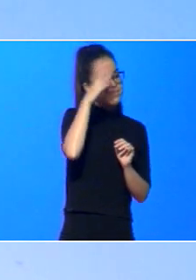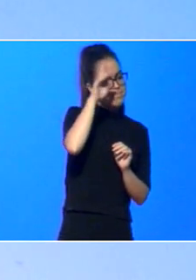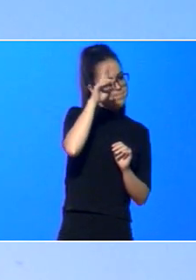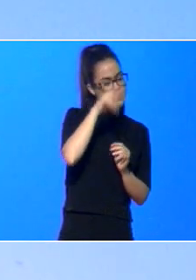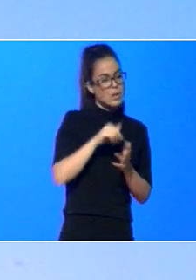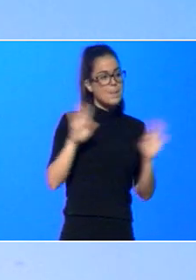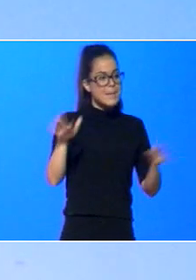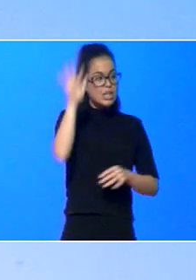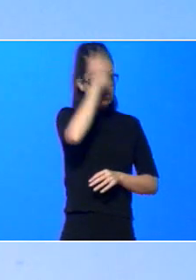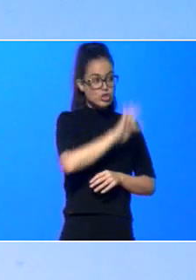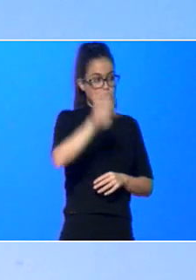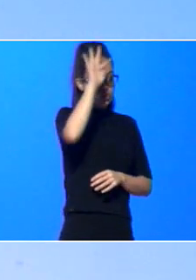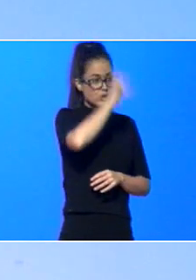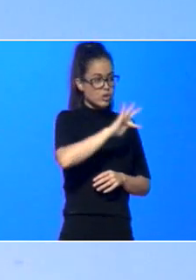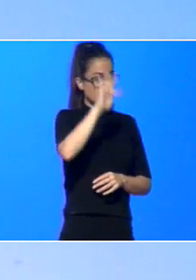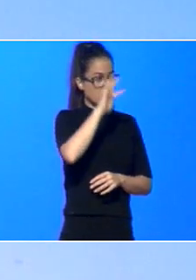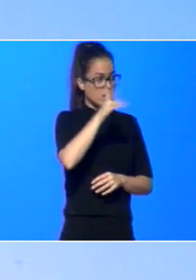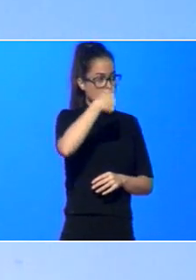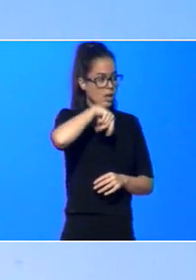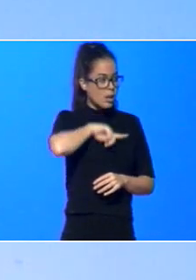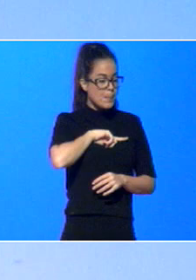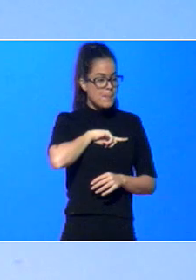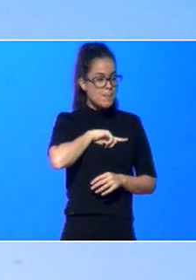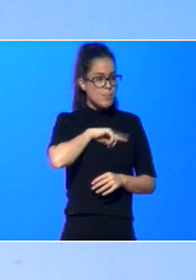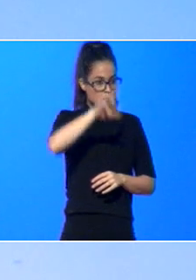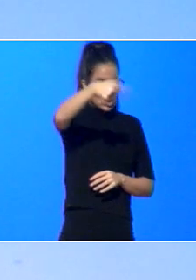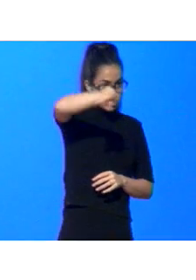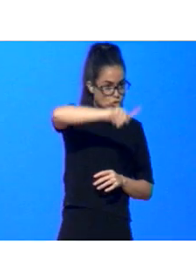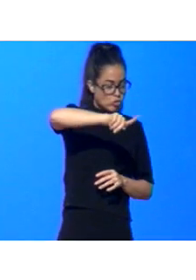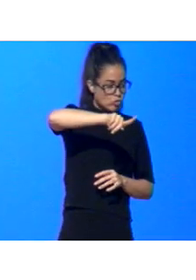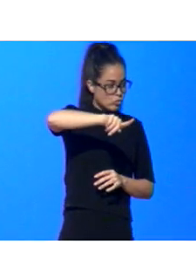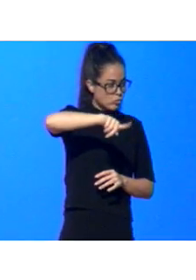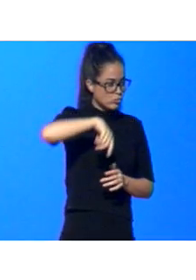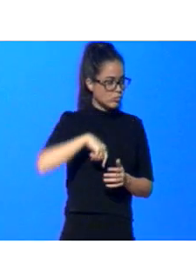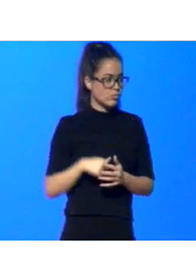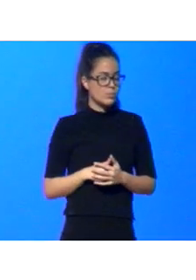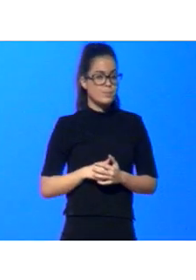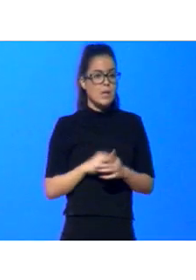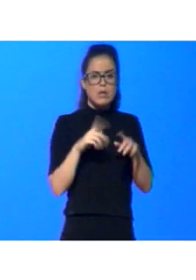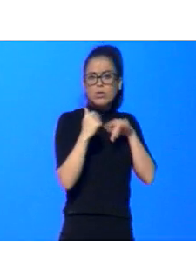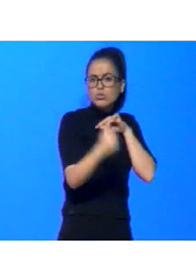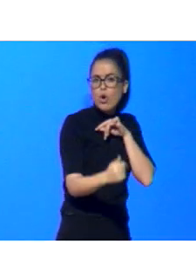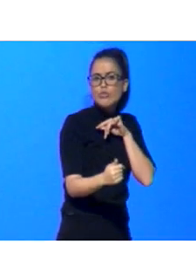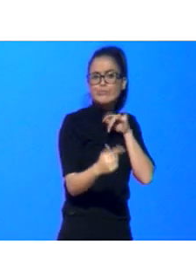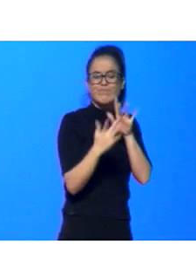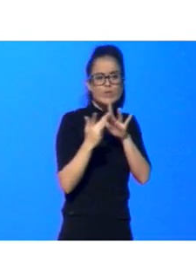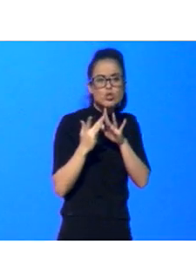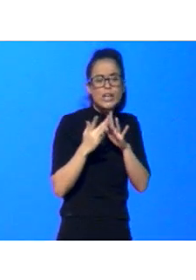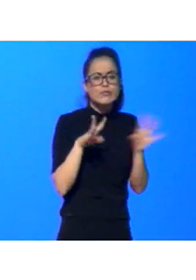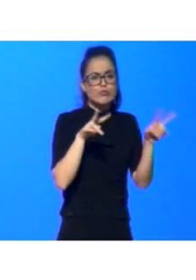la teoría ustedes que están seguramente mucho más ahí en el día a día y